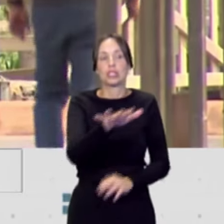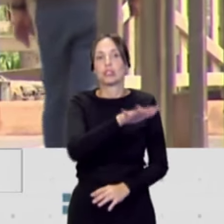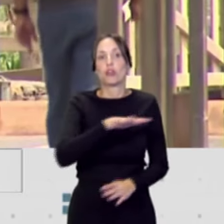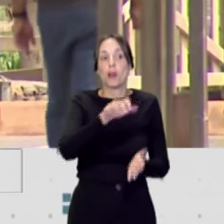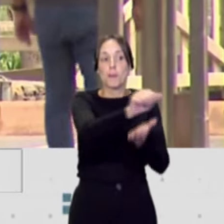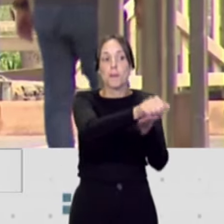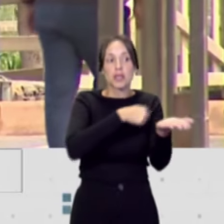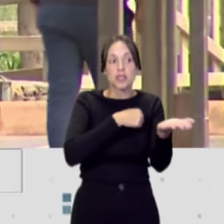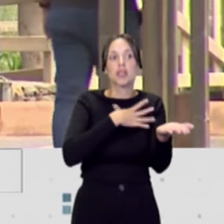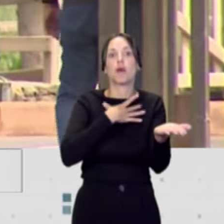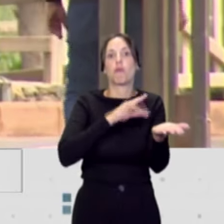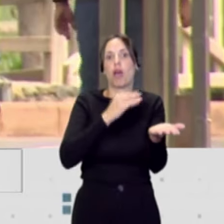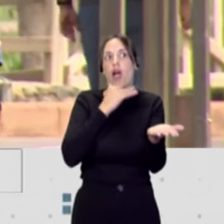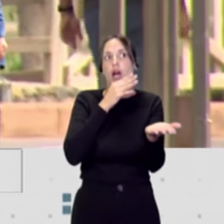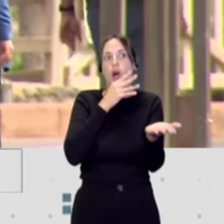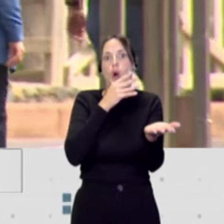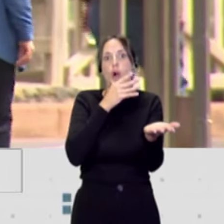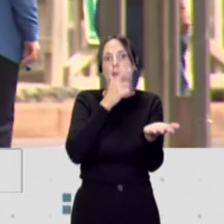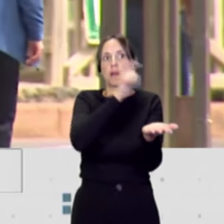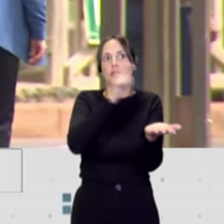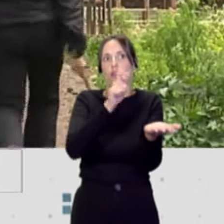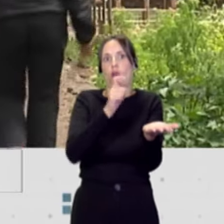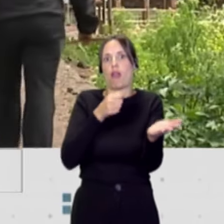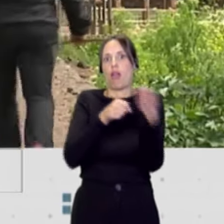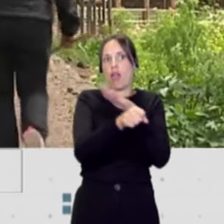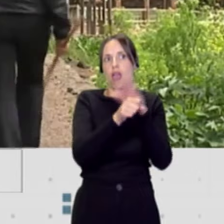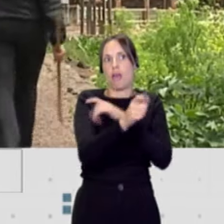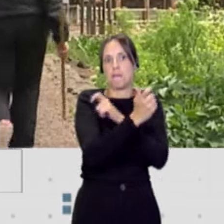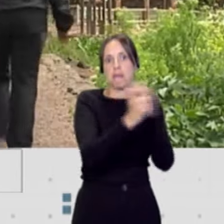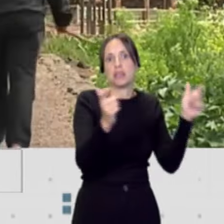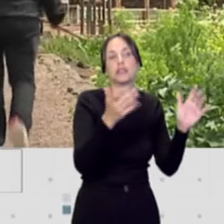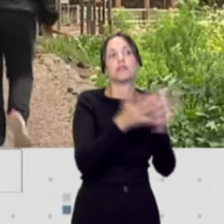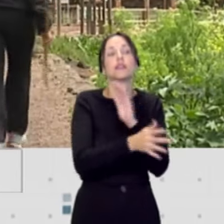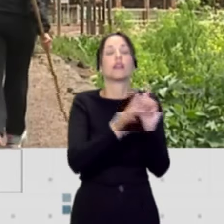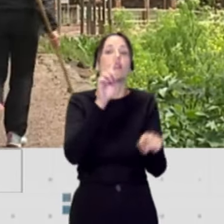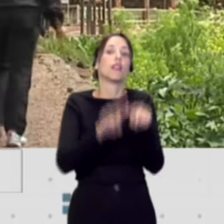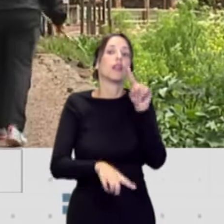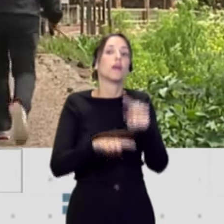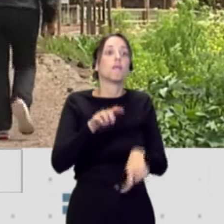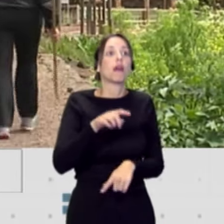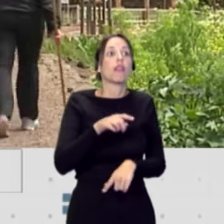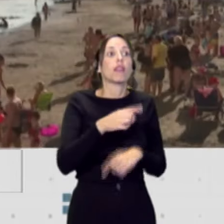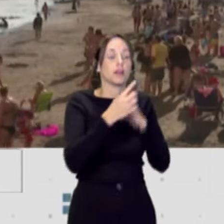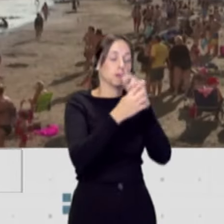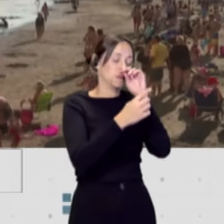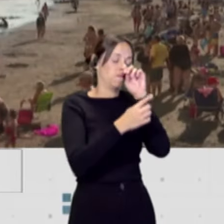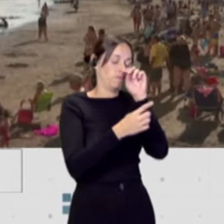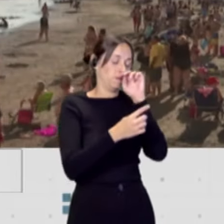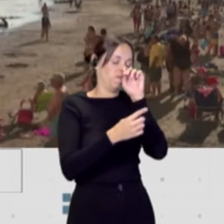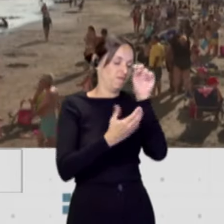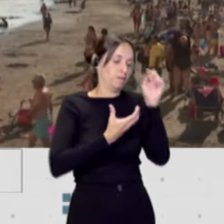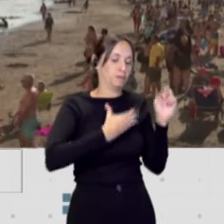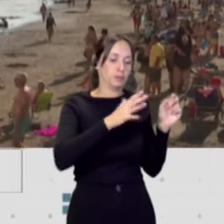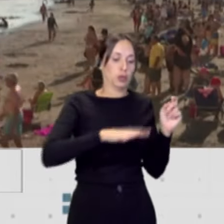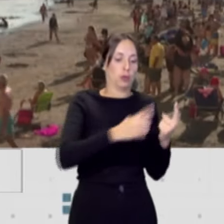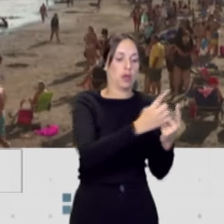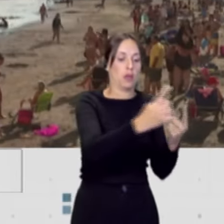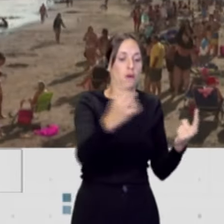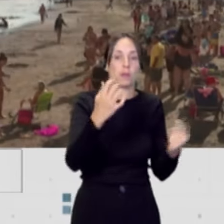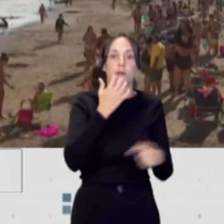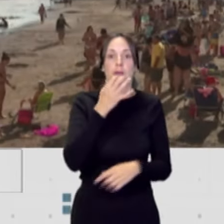despobladas. Y vamos, yo creo que atendiendo las realidades se puede dimensionar el modelo turístico. En las Islas Verdes puede ser